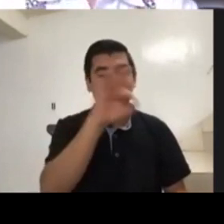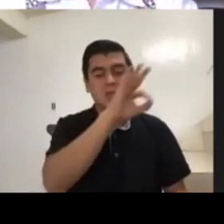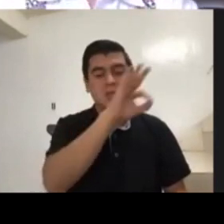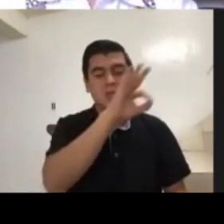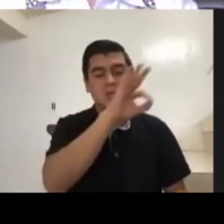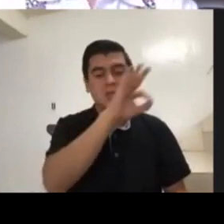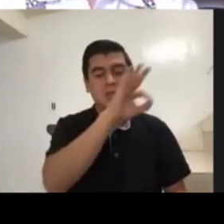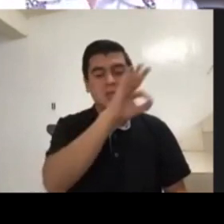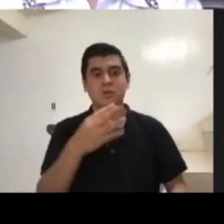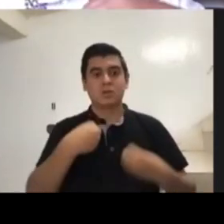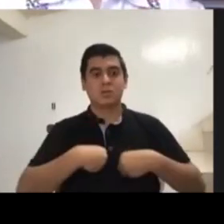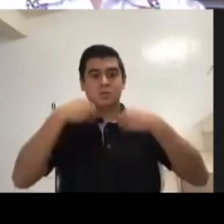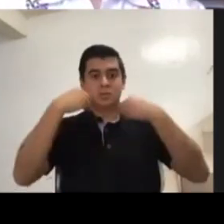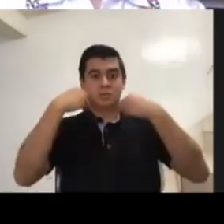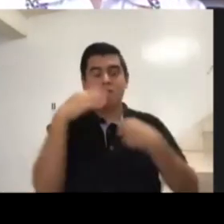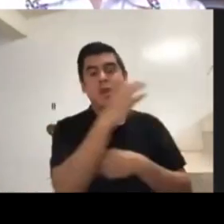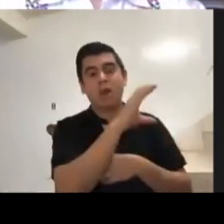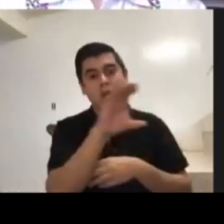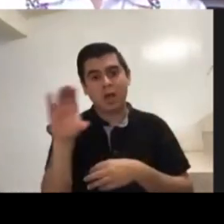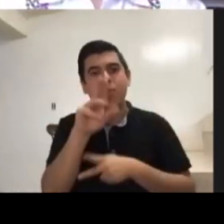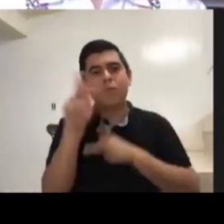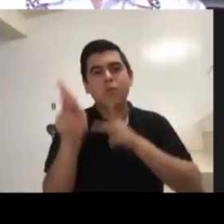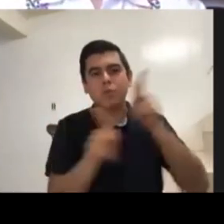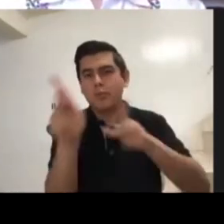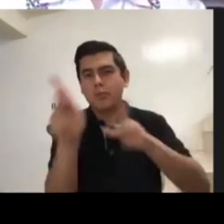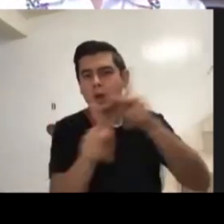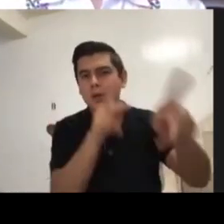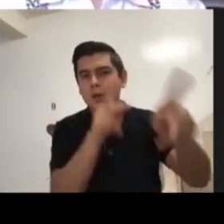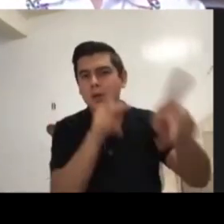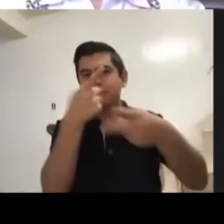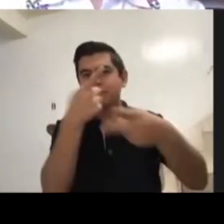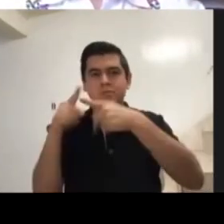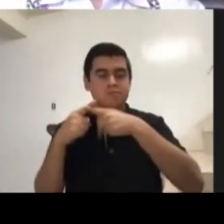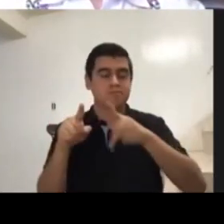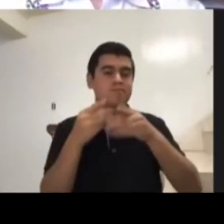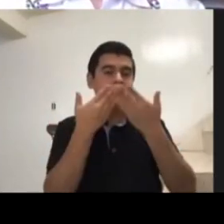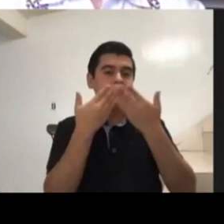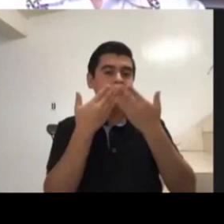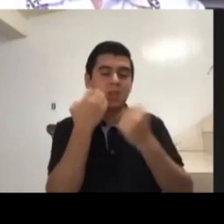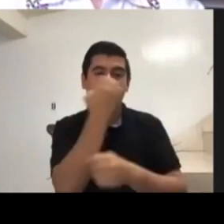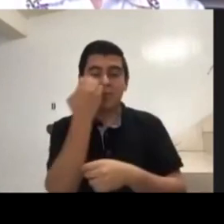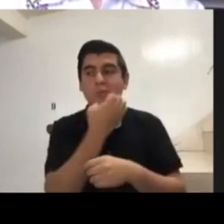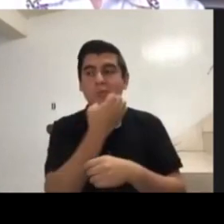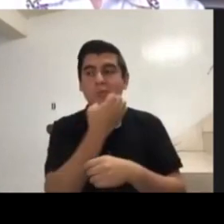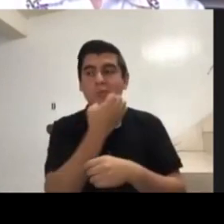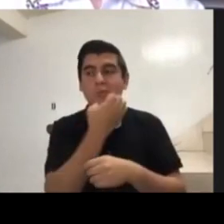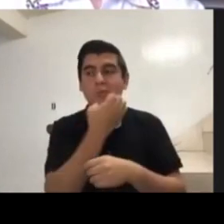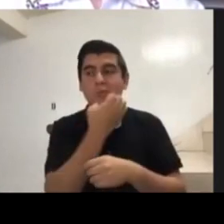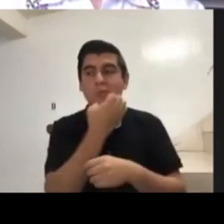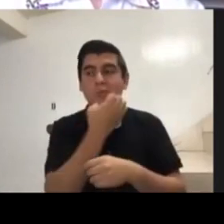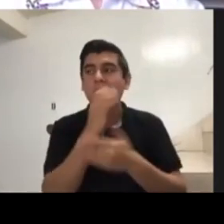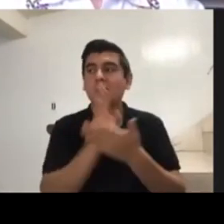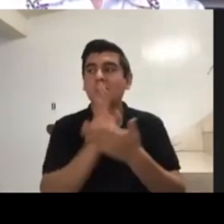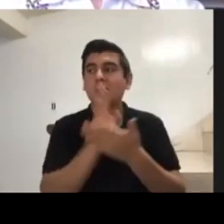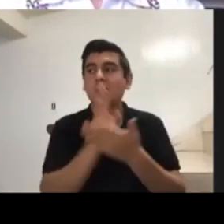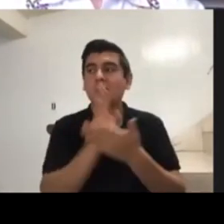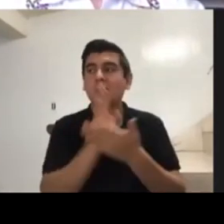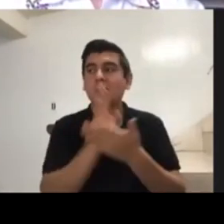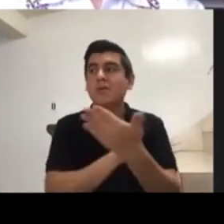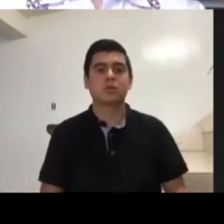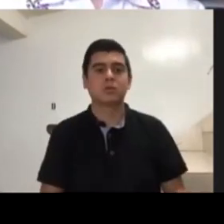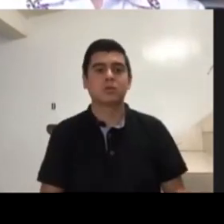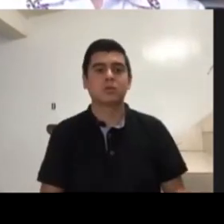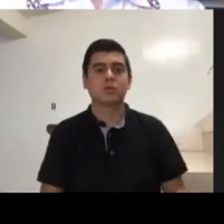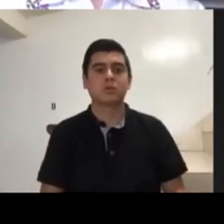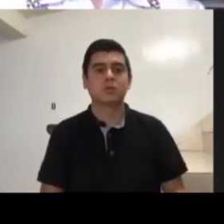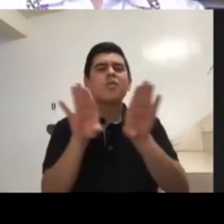zonas rurales. Ahora, hay un modo de estar incluido pero excluido, y eso tiene que ver